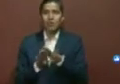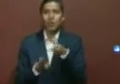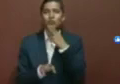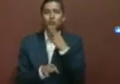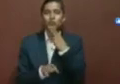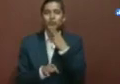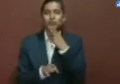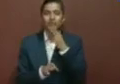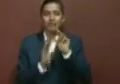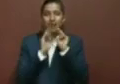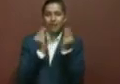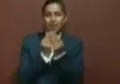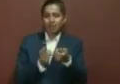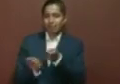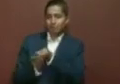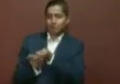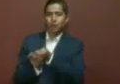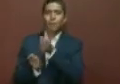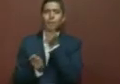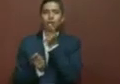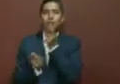los policías para